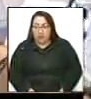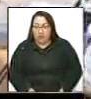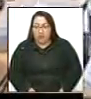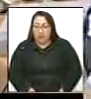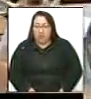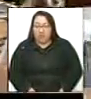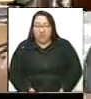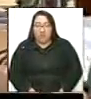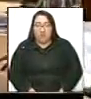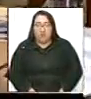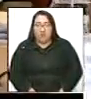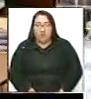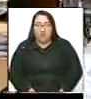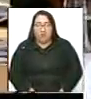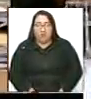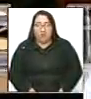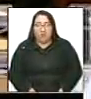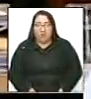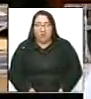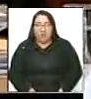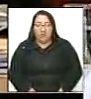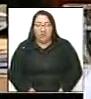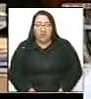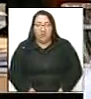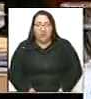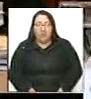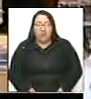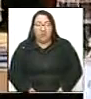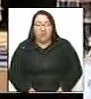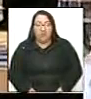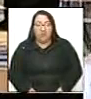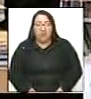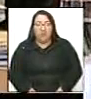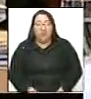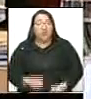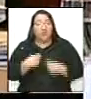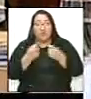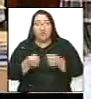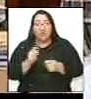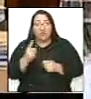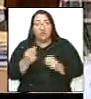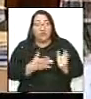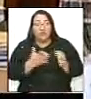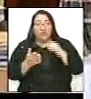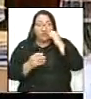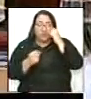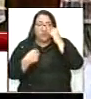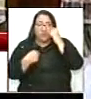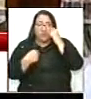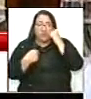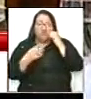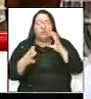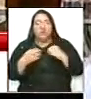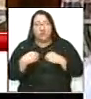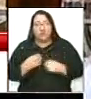responder alguno de sus argumentos. Yo insisto, señor presidente, en que la primera parte debe ser